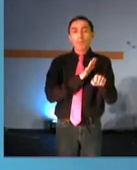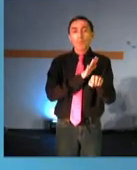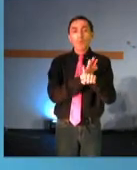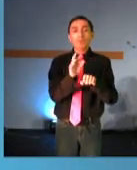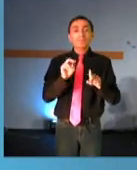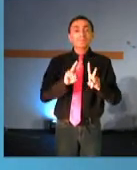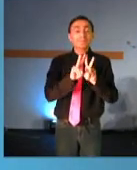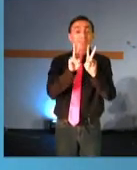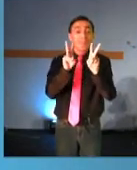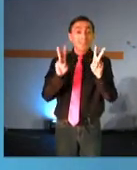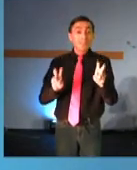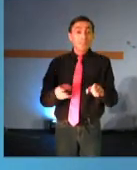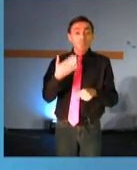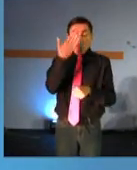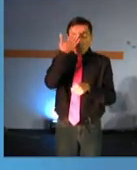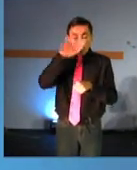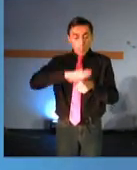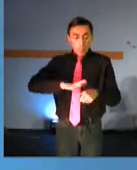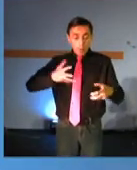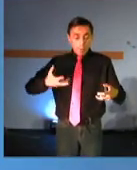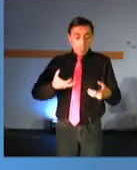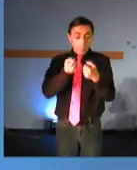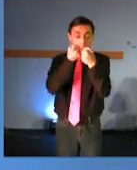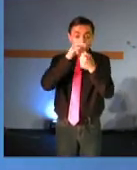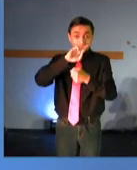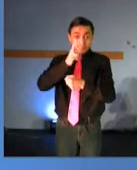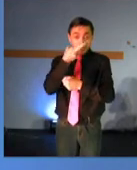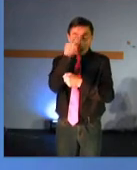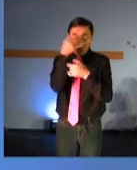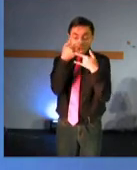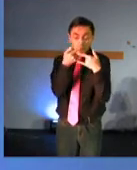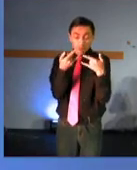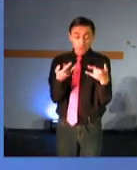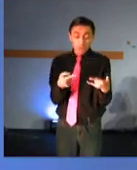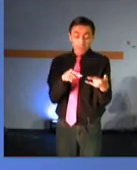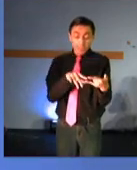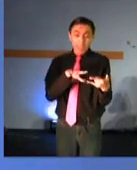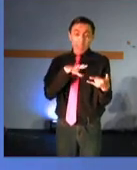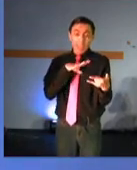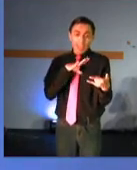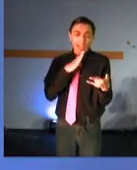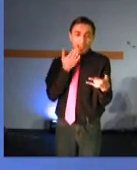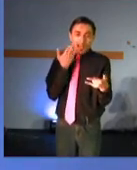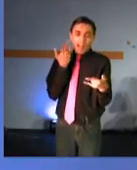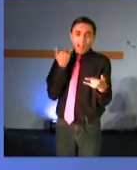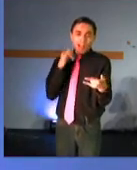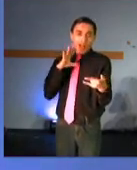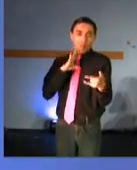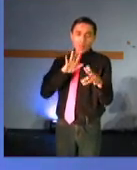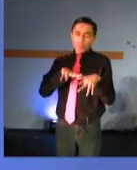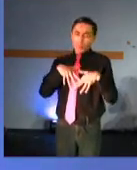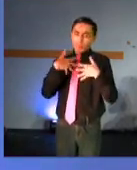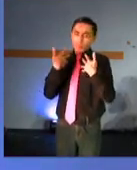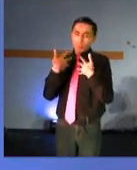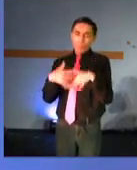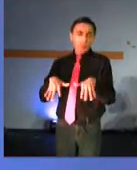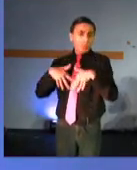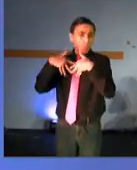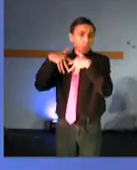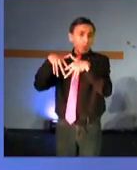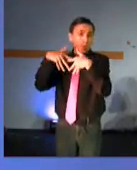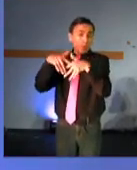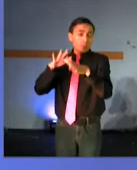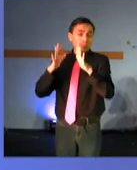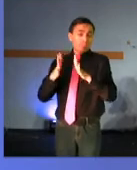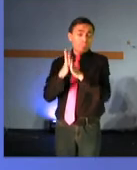rescate de la memoria histórica, de esa etapa tan rica de lucha popular y de